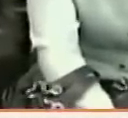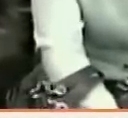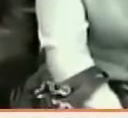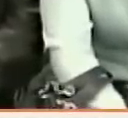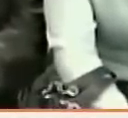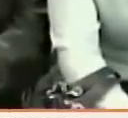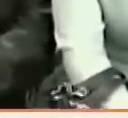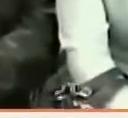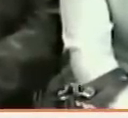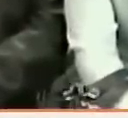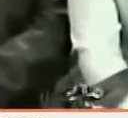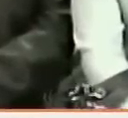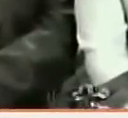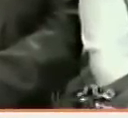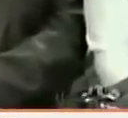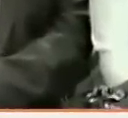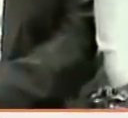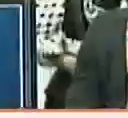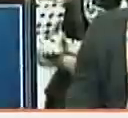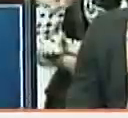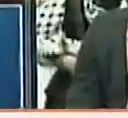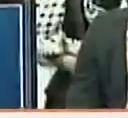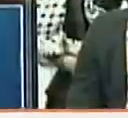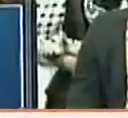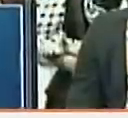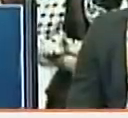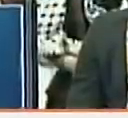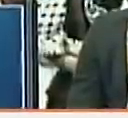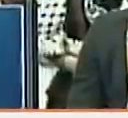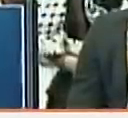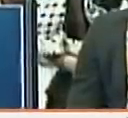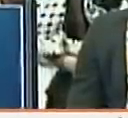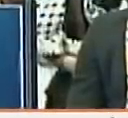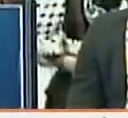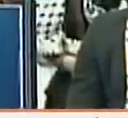acto. Eso fue lo que ocurrió aquí en Venezuela.